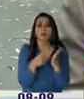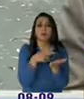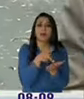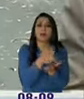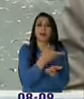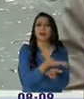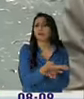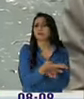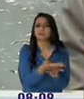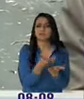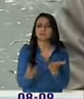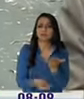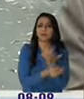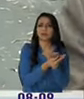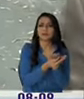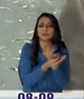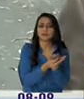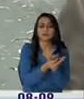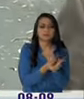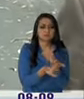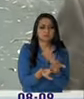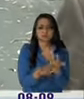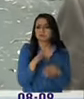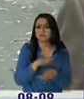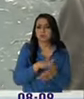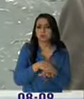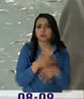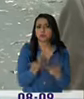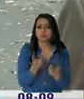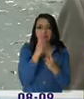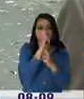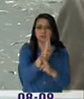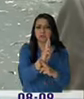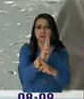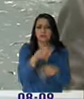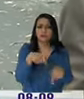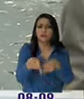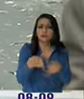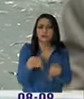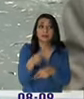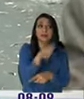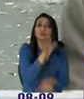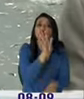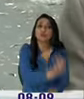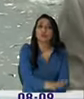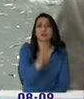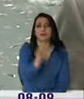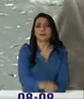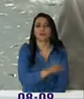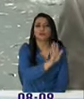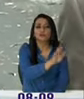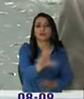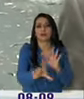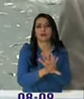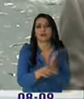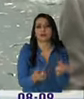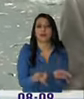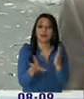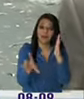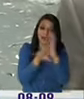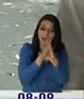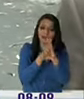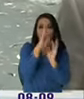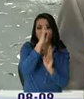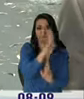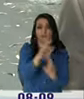pague una compensación porque están respetando los límites de velocidad. Eso es una exigencia legal que